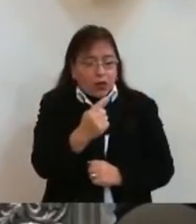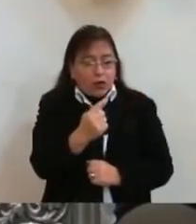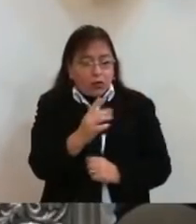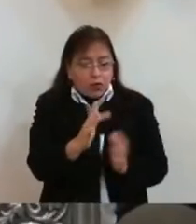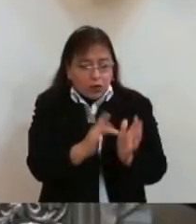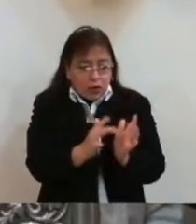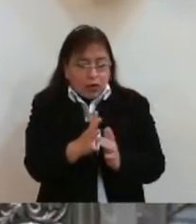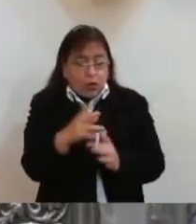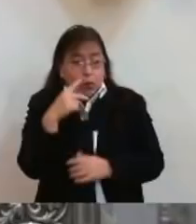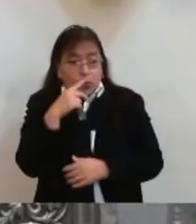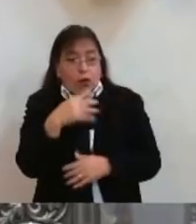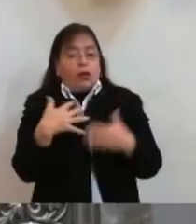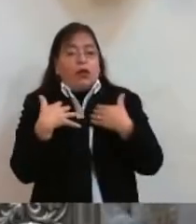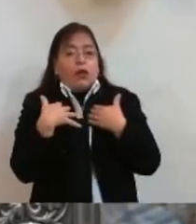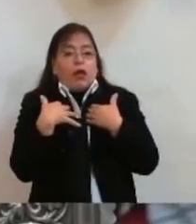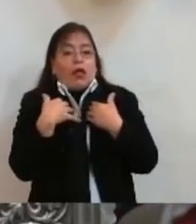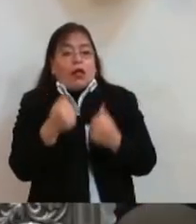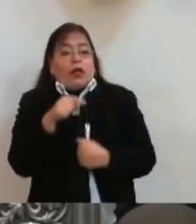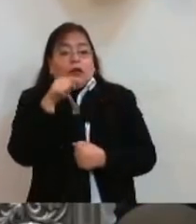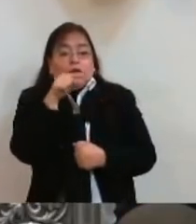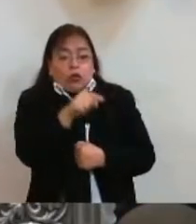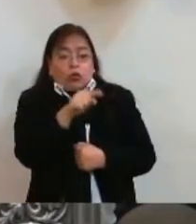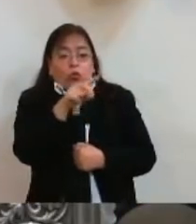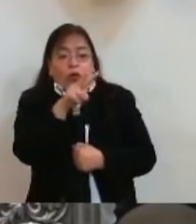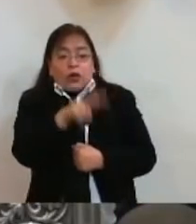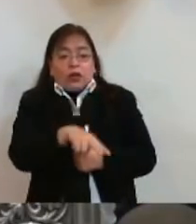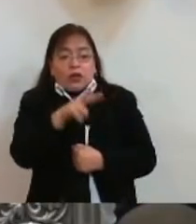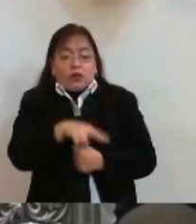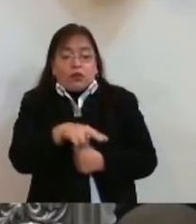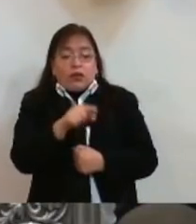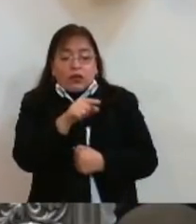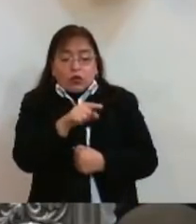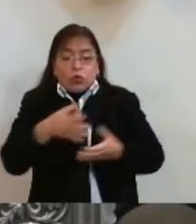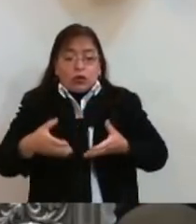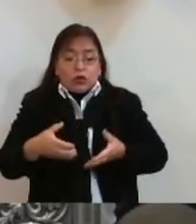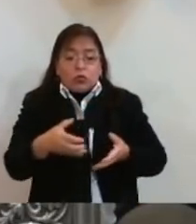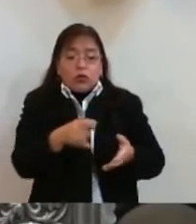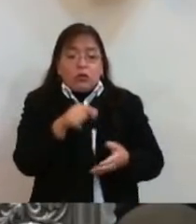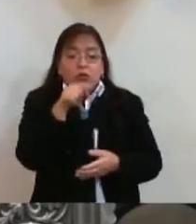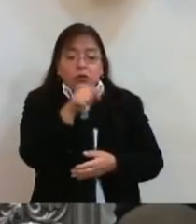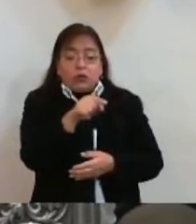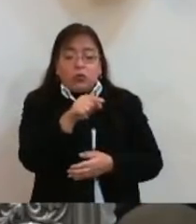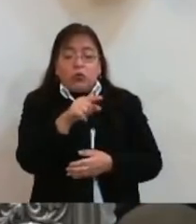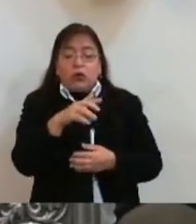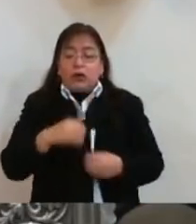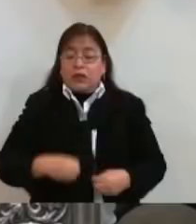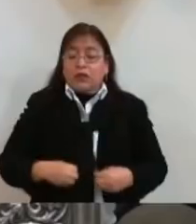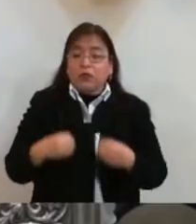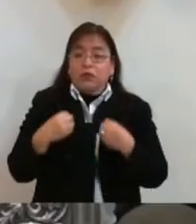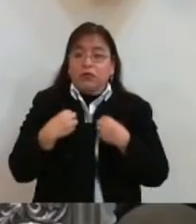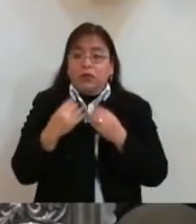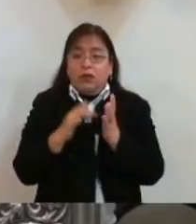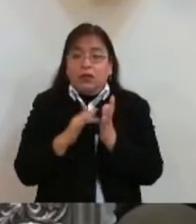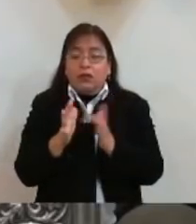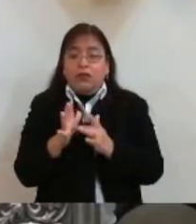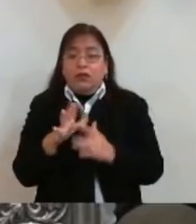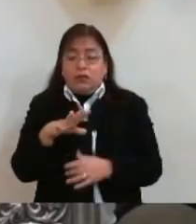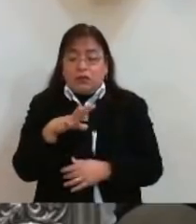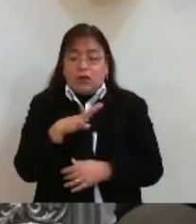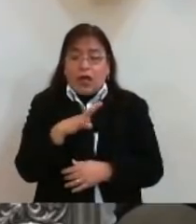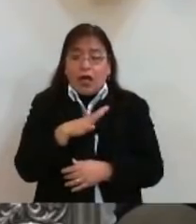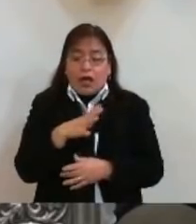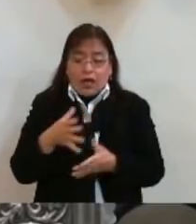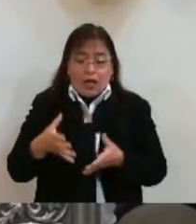entendieron que Él es el camino, la verdad y la vida. Que hay